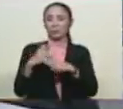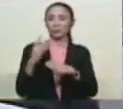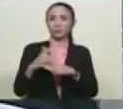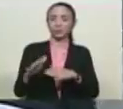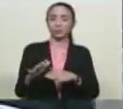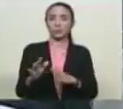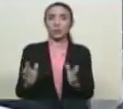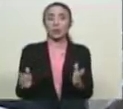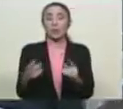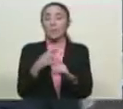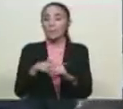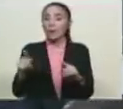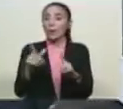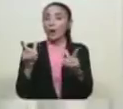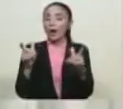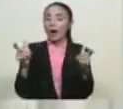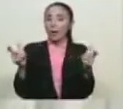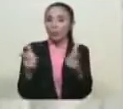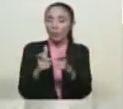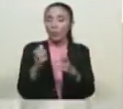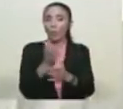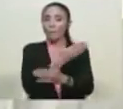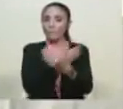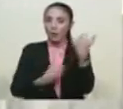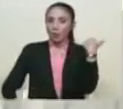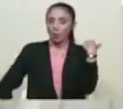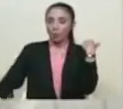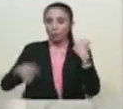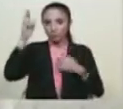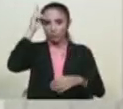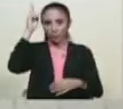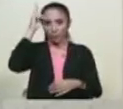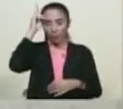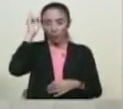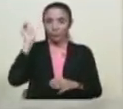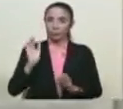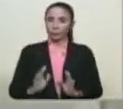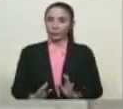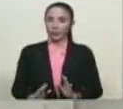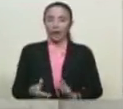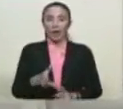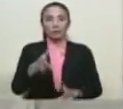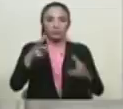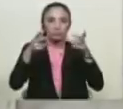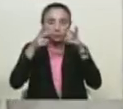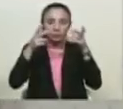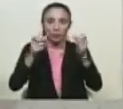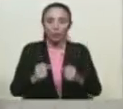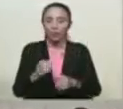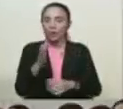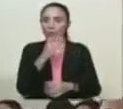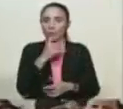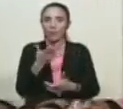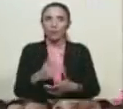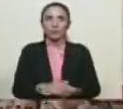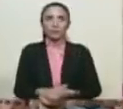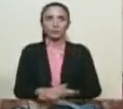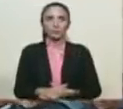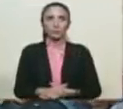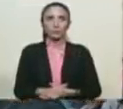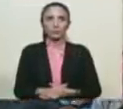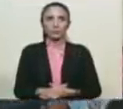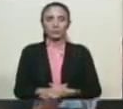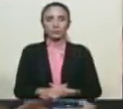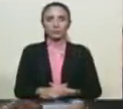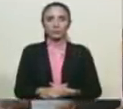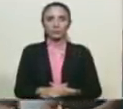del Perú, de manera ilegal, inamistosa, retiró la seguridad mínima que un presidente necesita